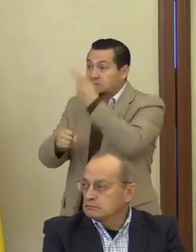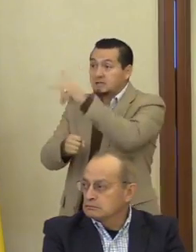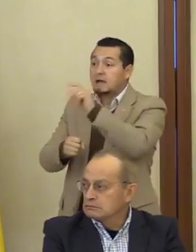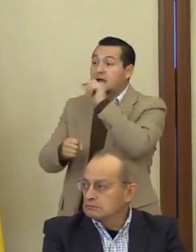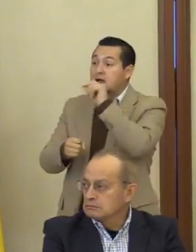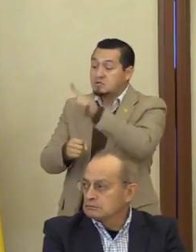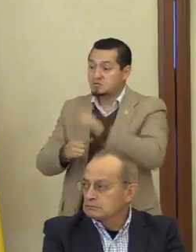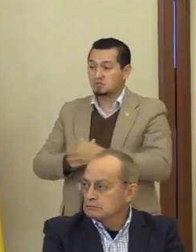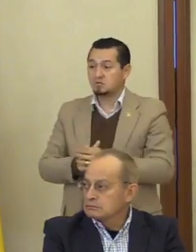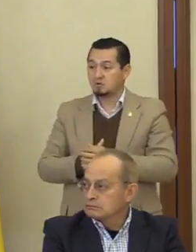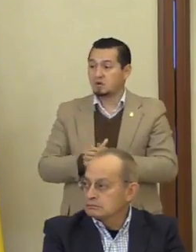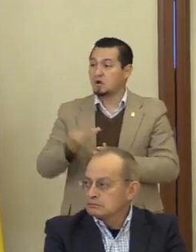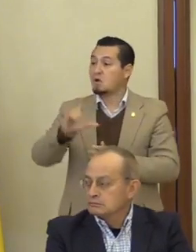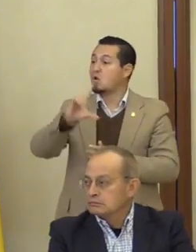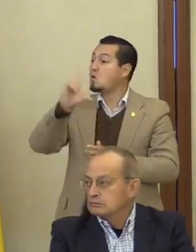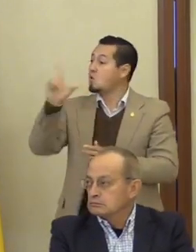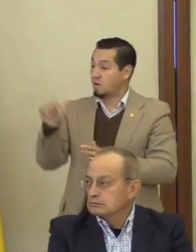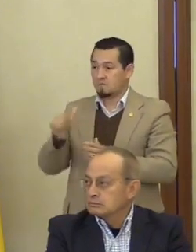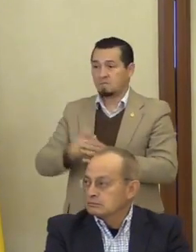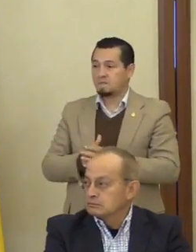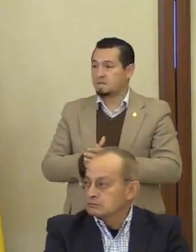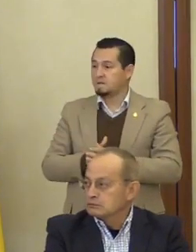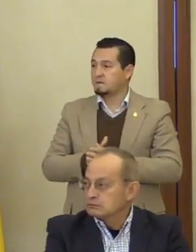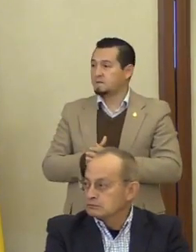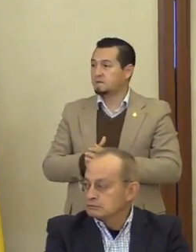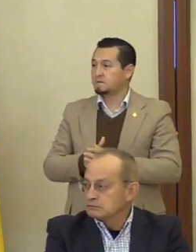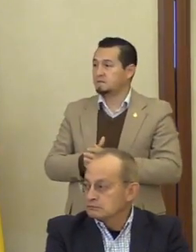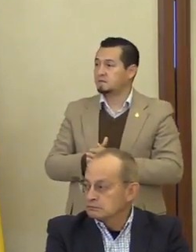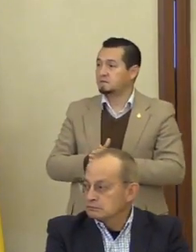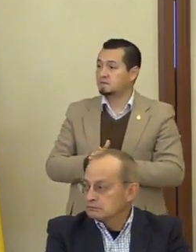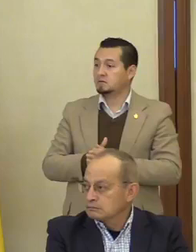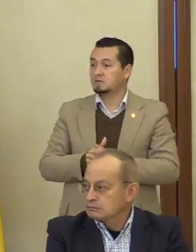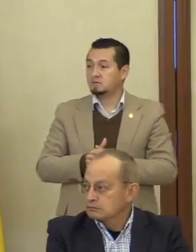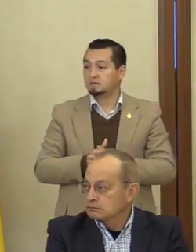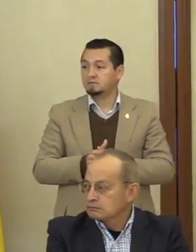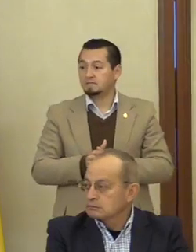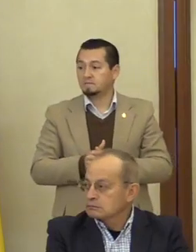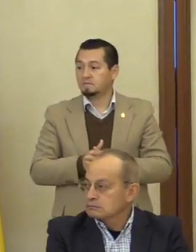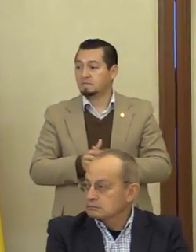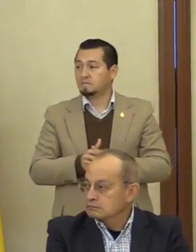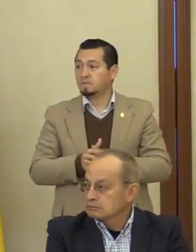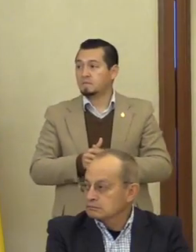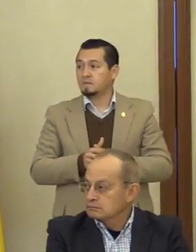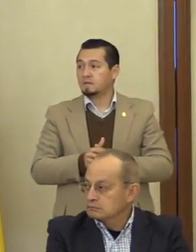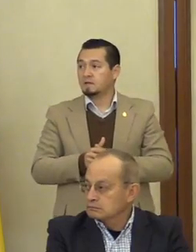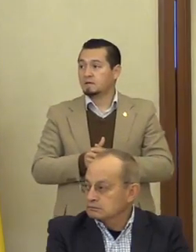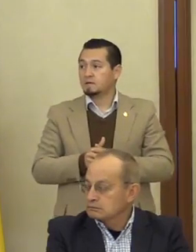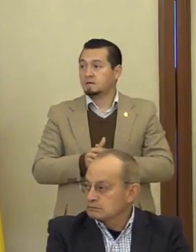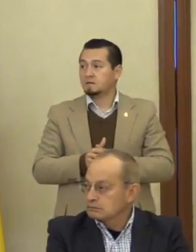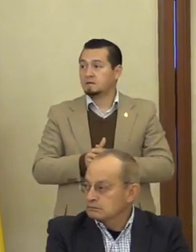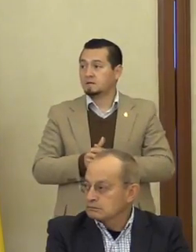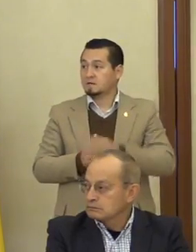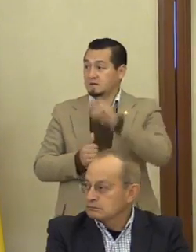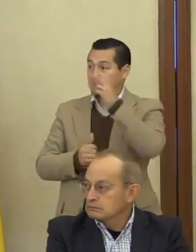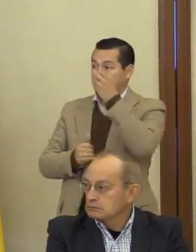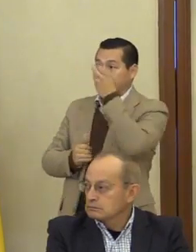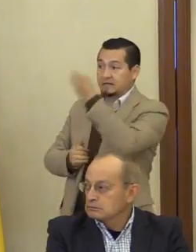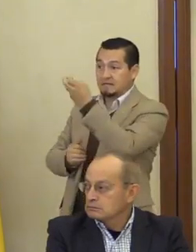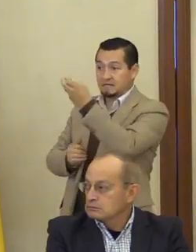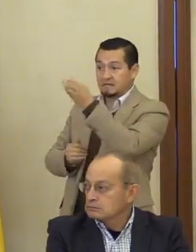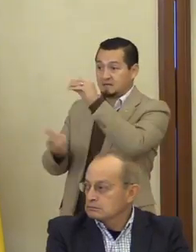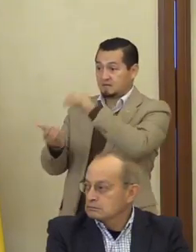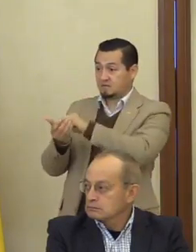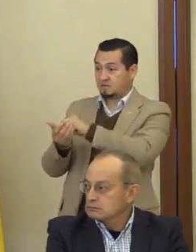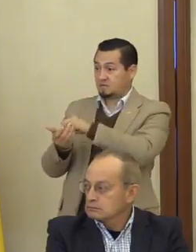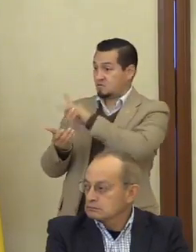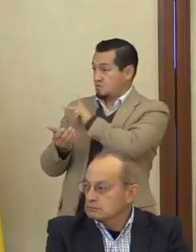Jalisco. Luego, en el bloque de el segundo bloque, sí, eso sí, no más quería ver lo de las cifras. Ahorita les vamos a dar las